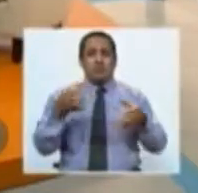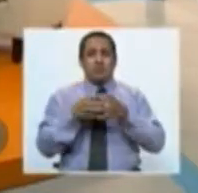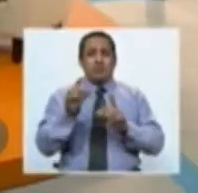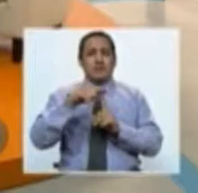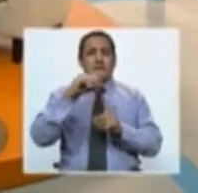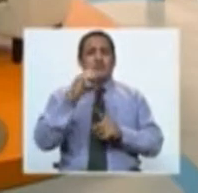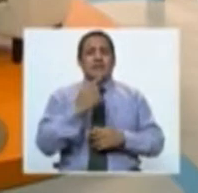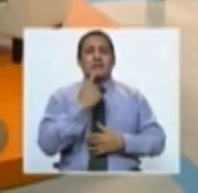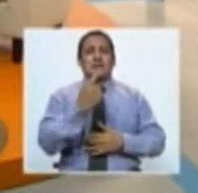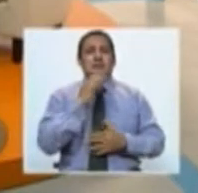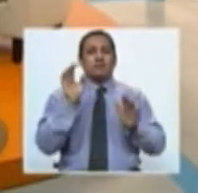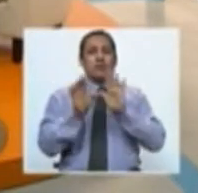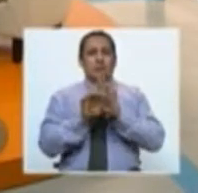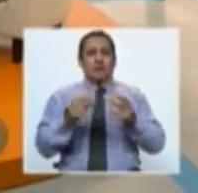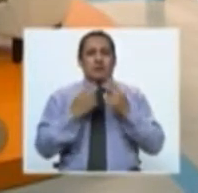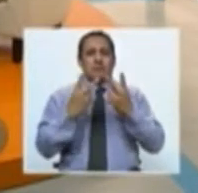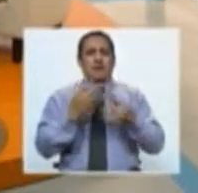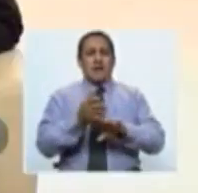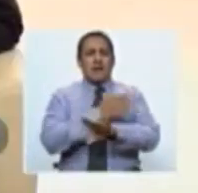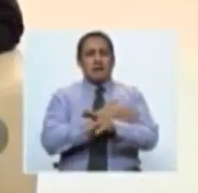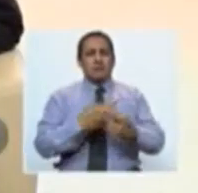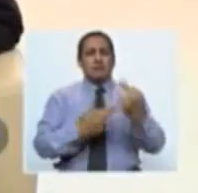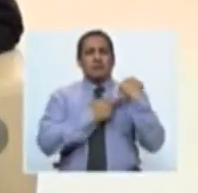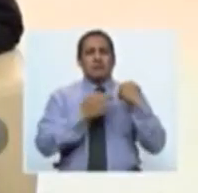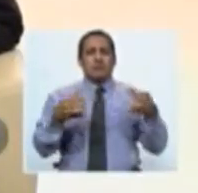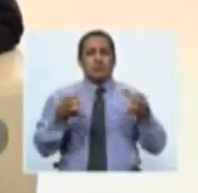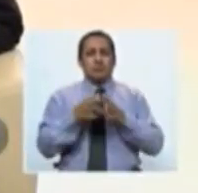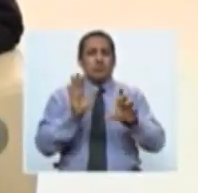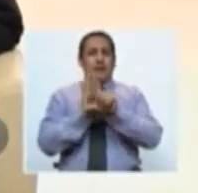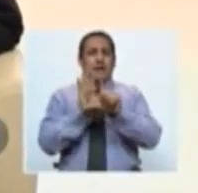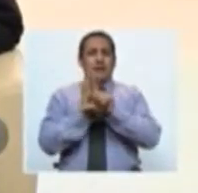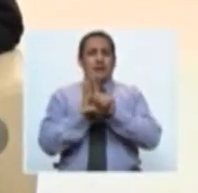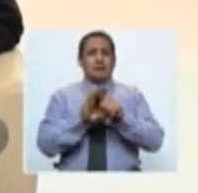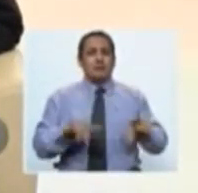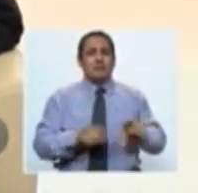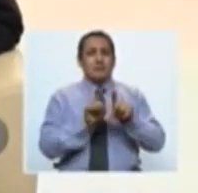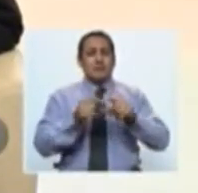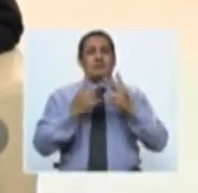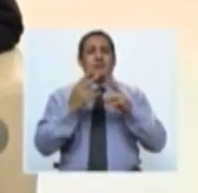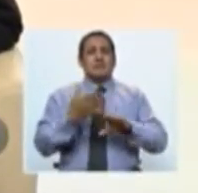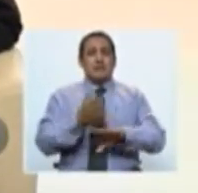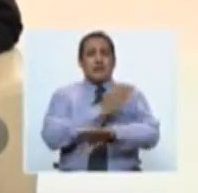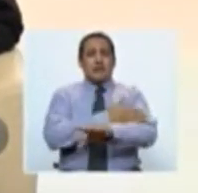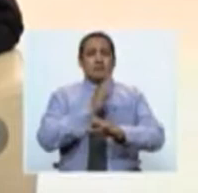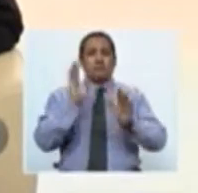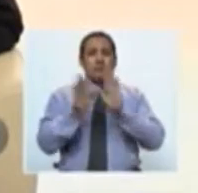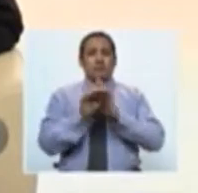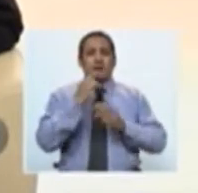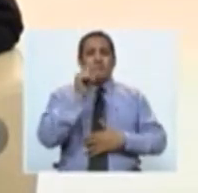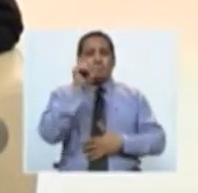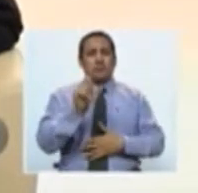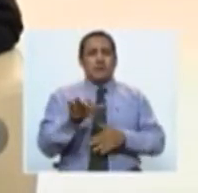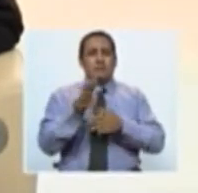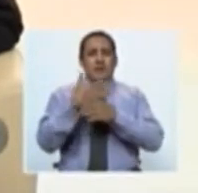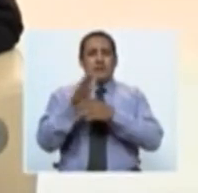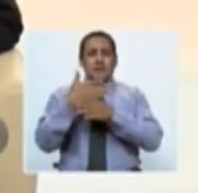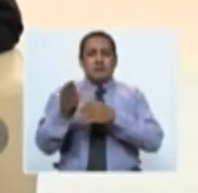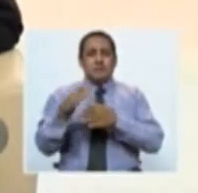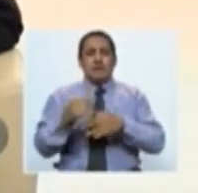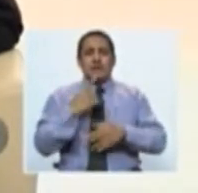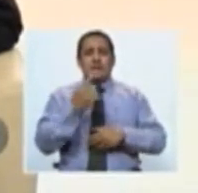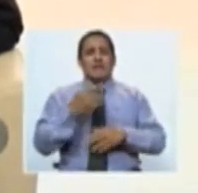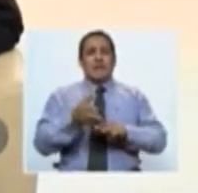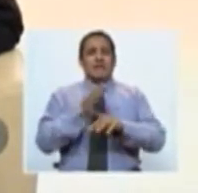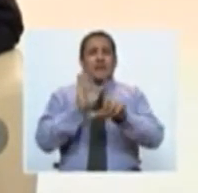tribunal ha advertido es que estamos ante una opción del legislador, como usted dice, y si antes el legislador dijo que